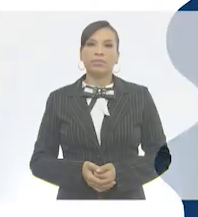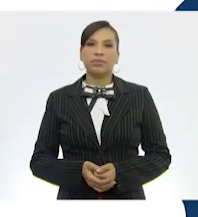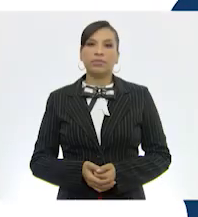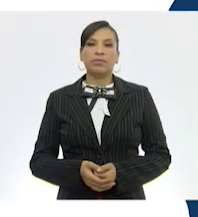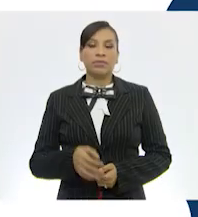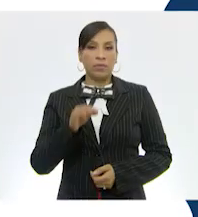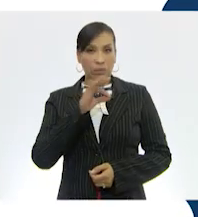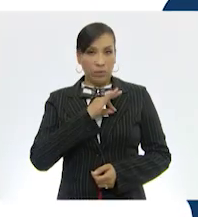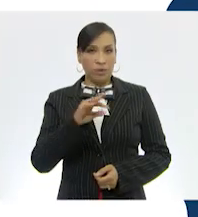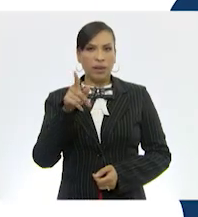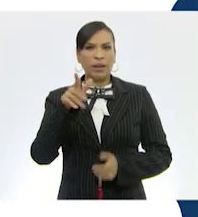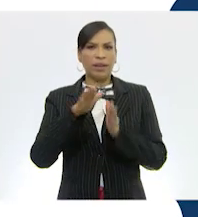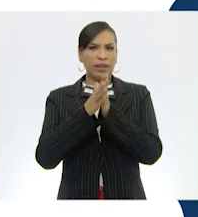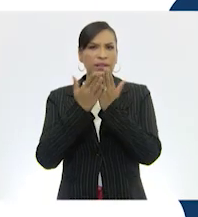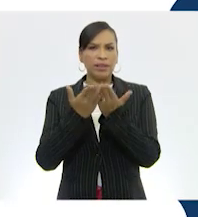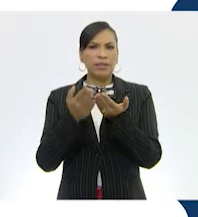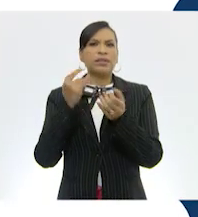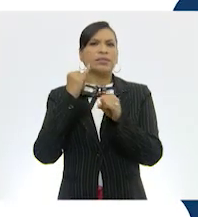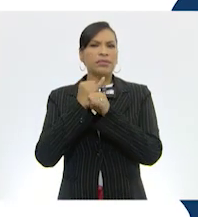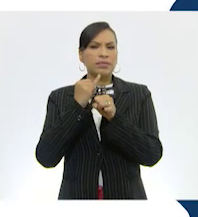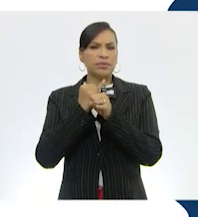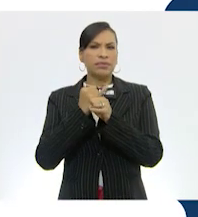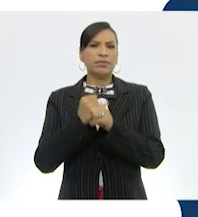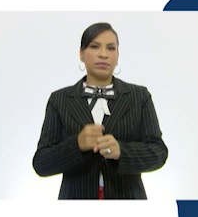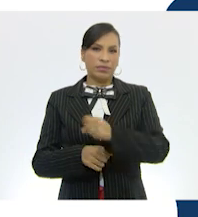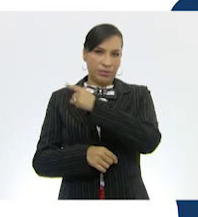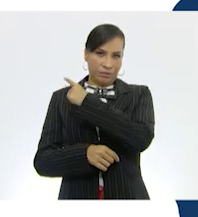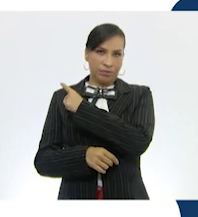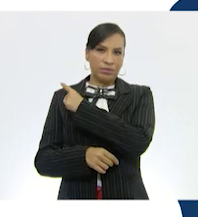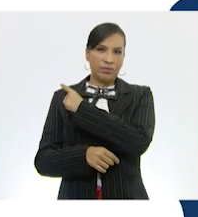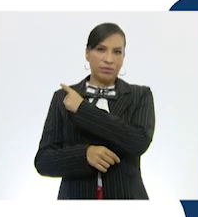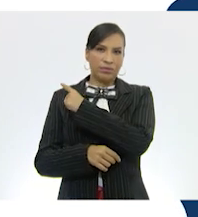También puedes encontrar los libros de texto en la página